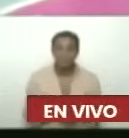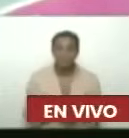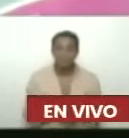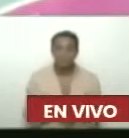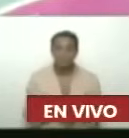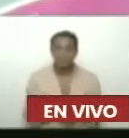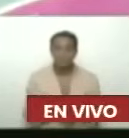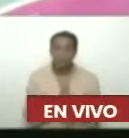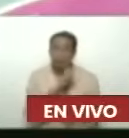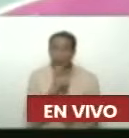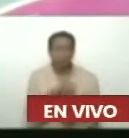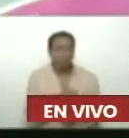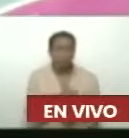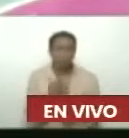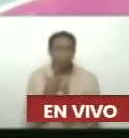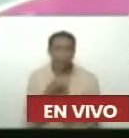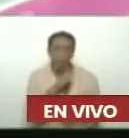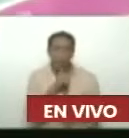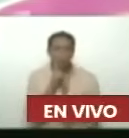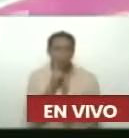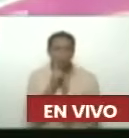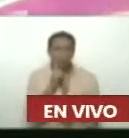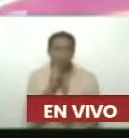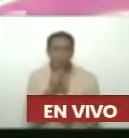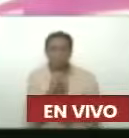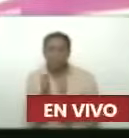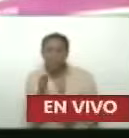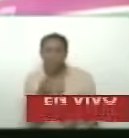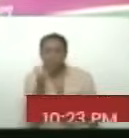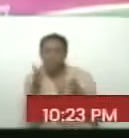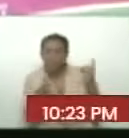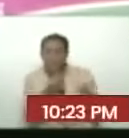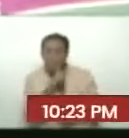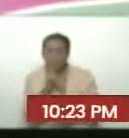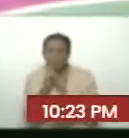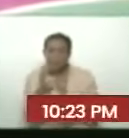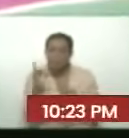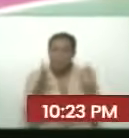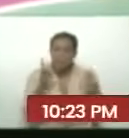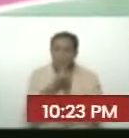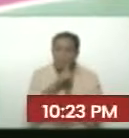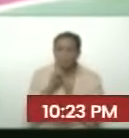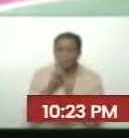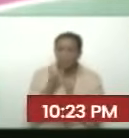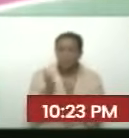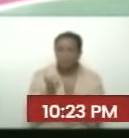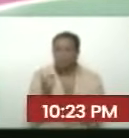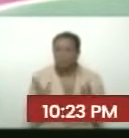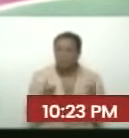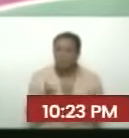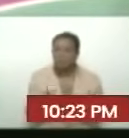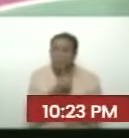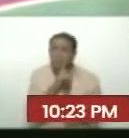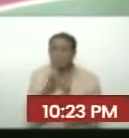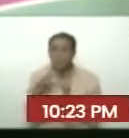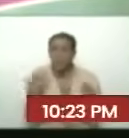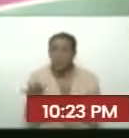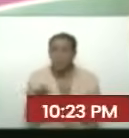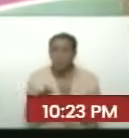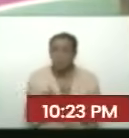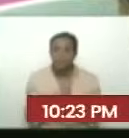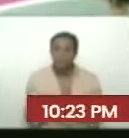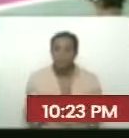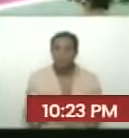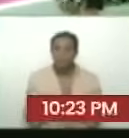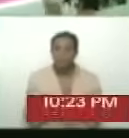María. No. ¿No? No. ¿Petra? No. ¿Juana? No. ¿Cómo se llama?